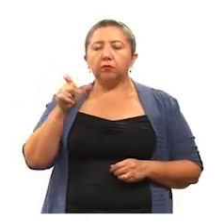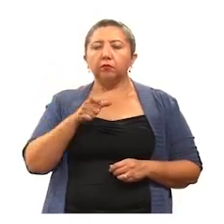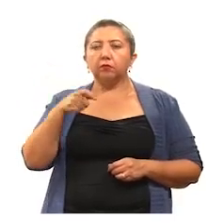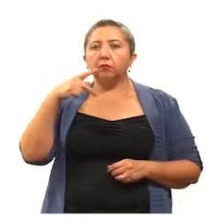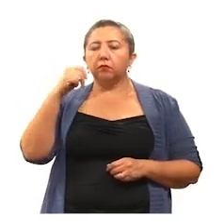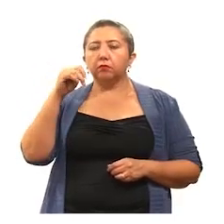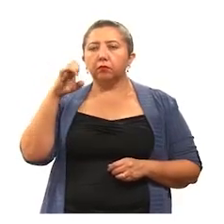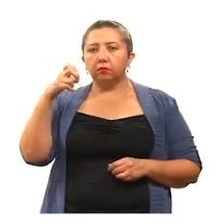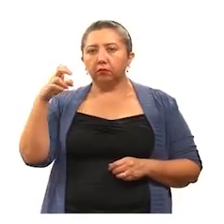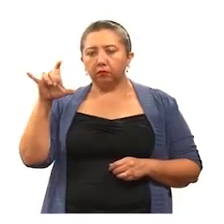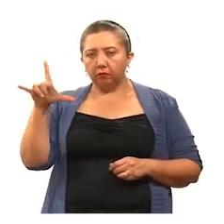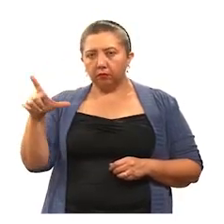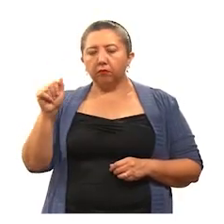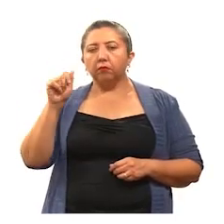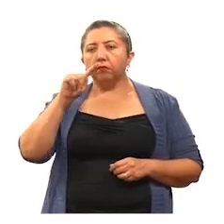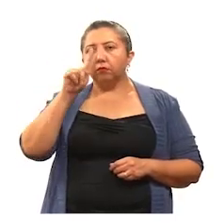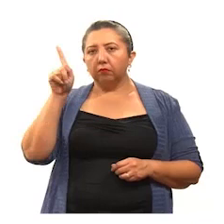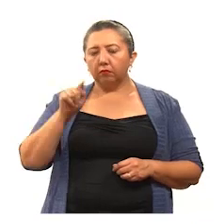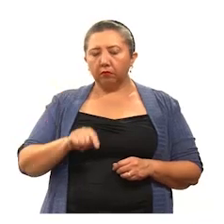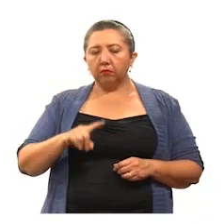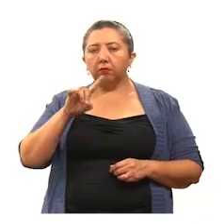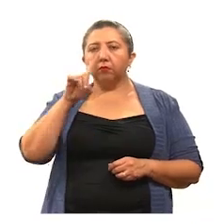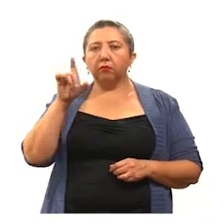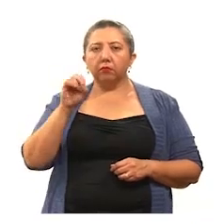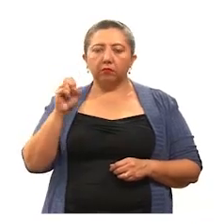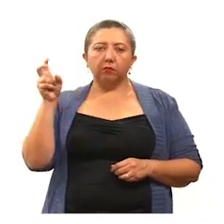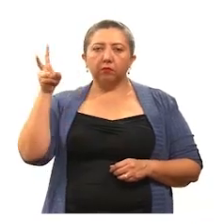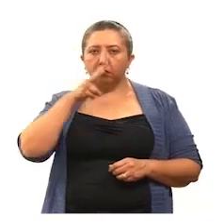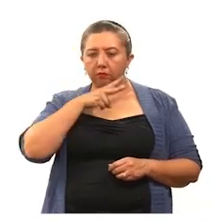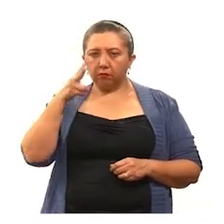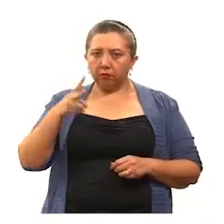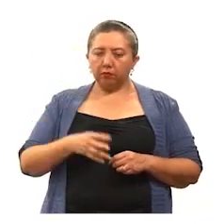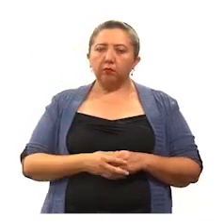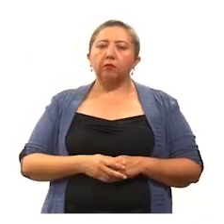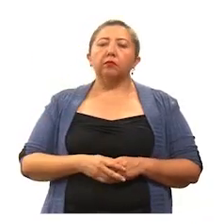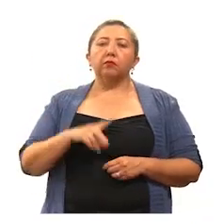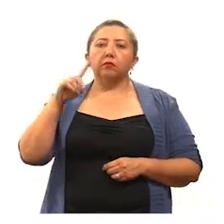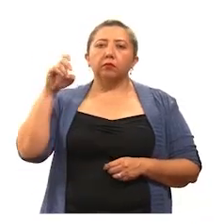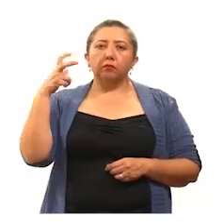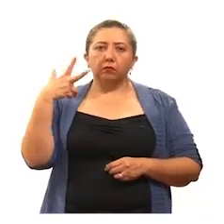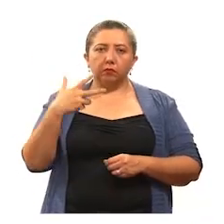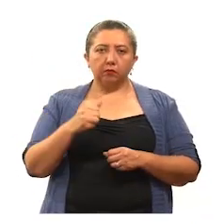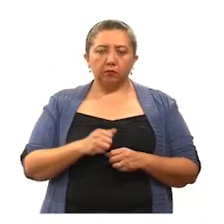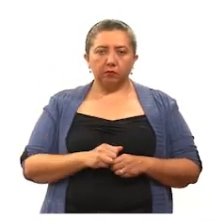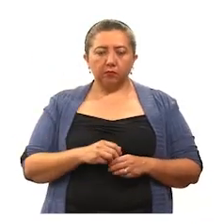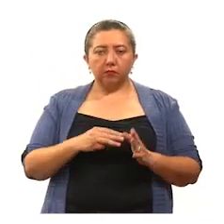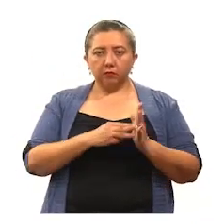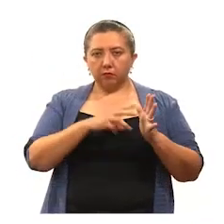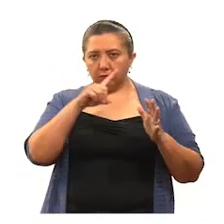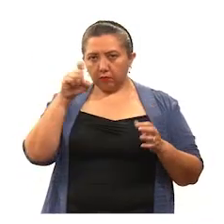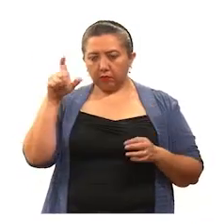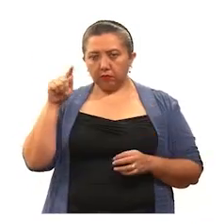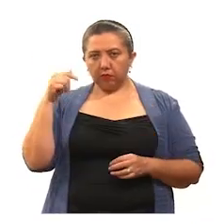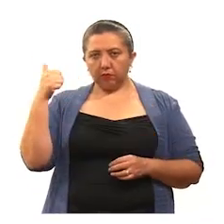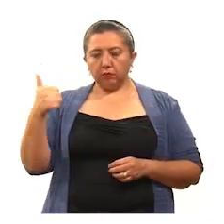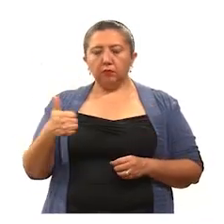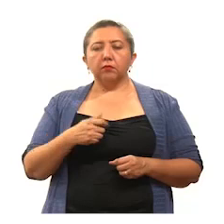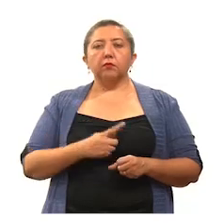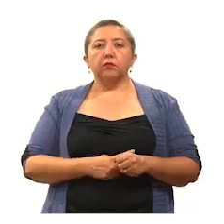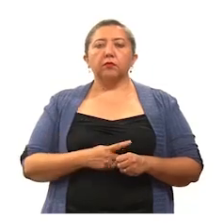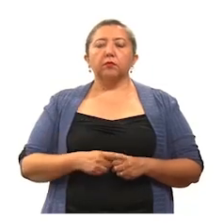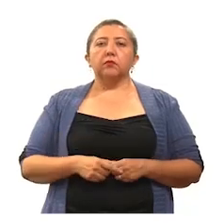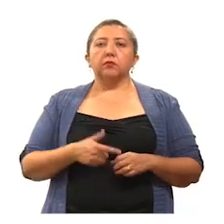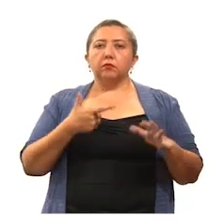Tixcocop, Tixpehual, Tizimim, Tzucacap y Valladolid. De los 108.176 casos